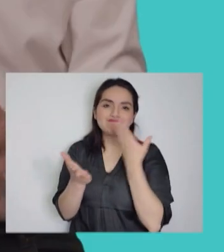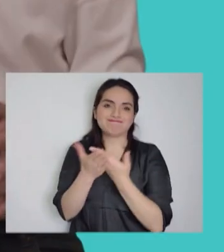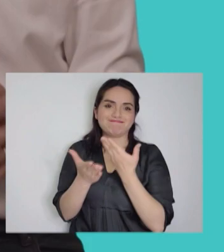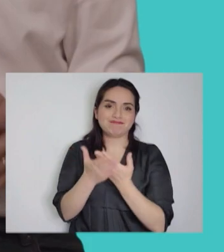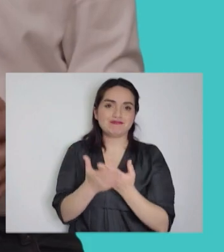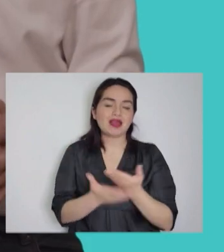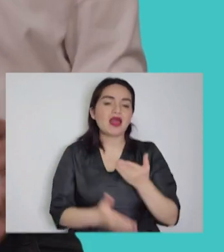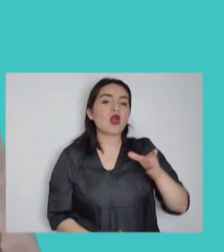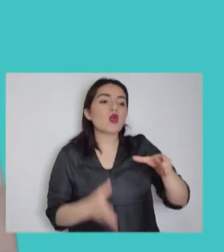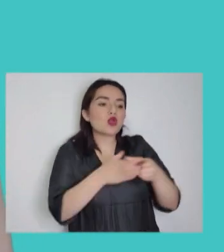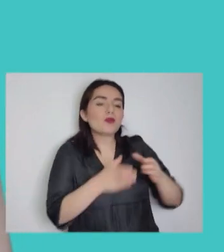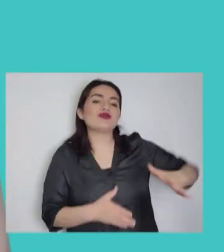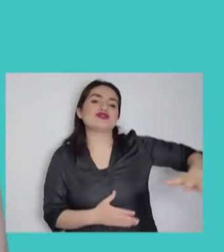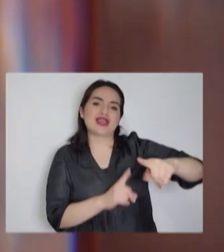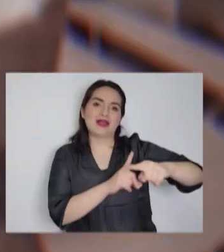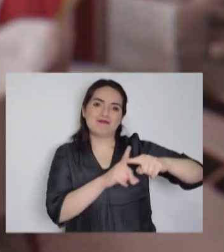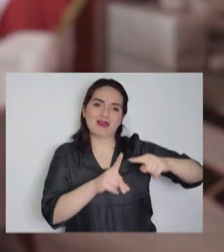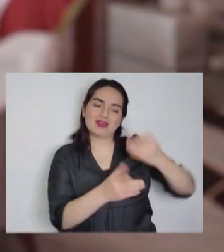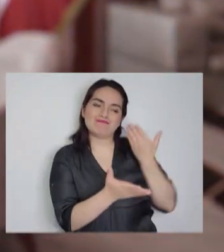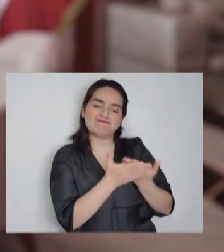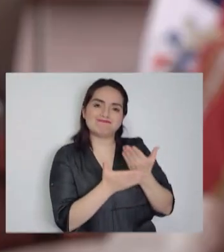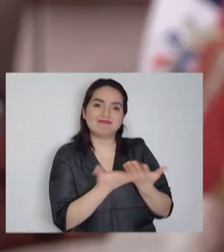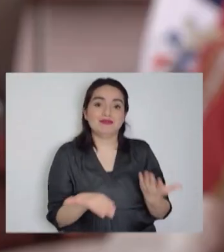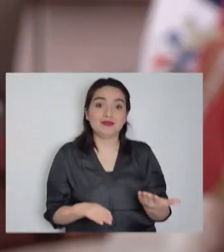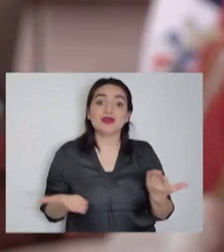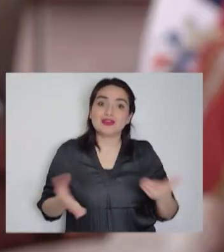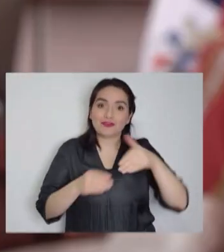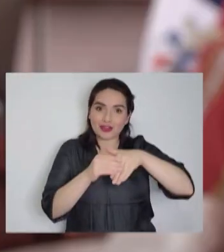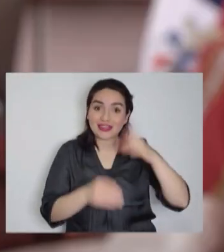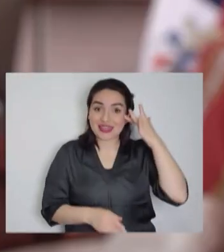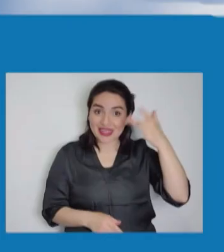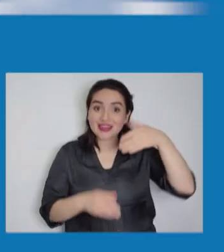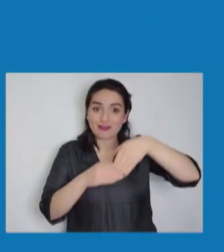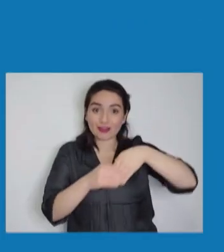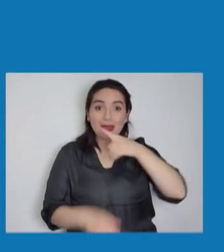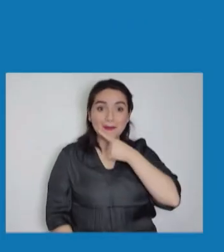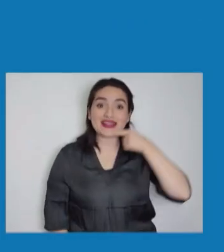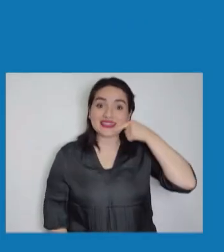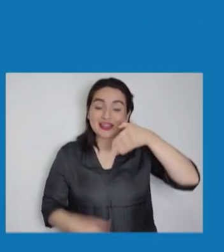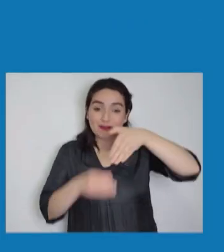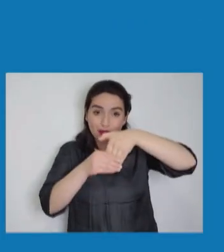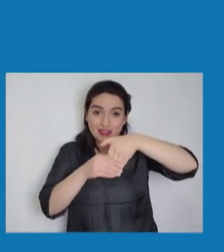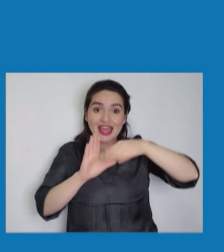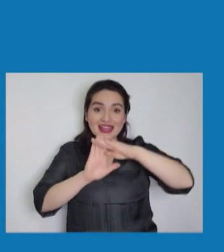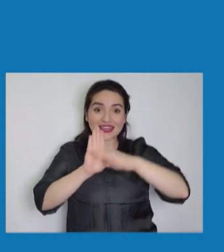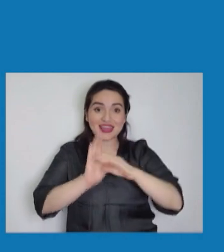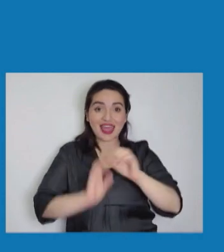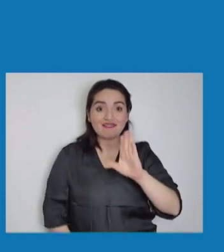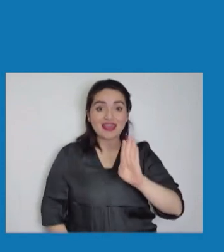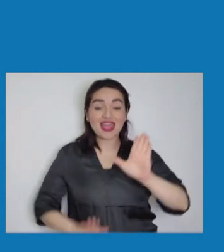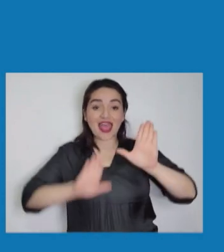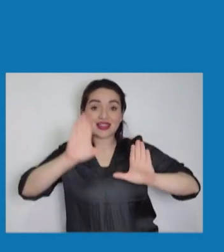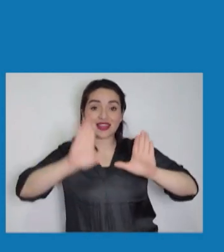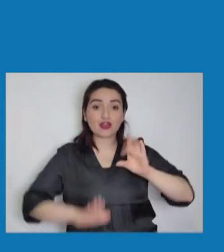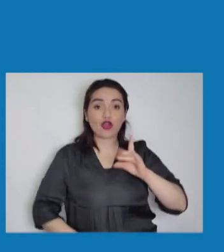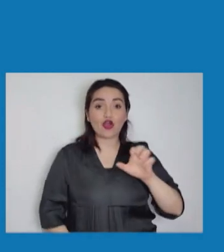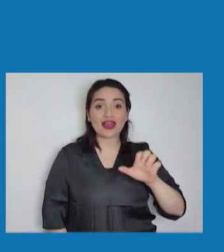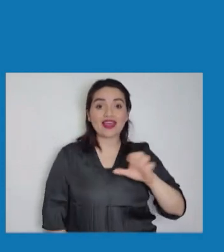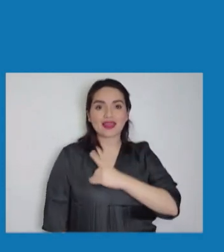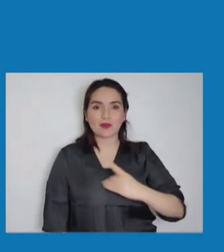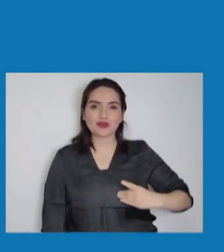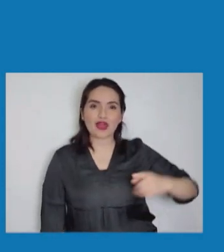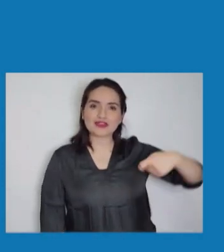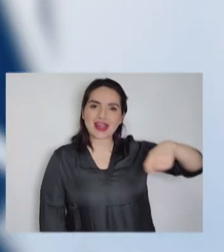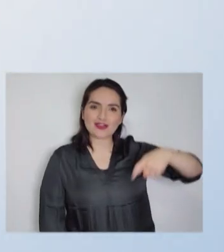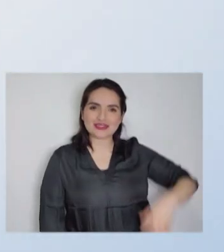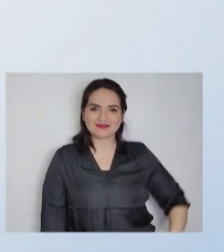con el aparato público aprovechándose de la clase media y clase media emergente. Por eso, vota inteligente, vota Parisi. Vota por la lista